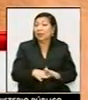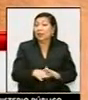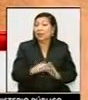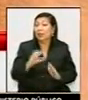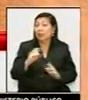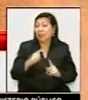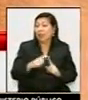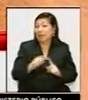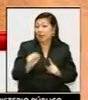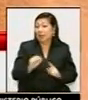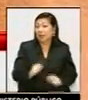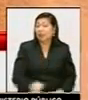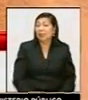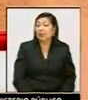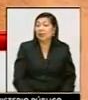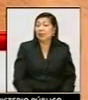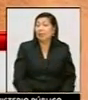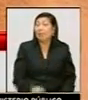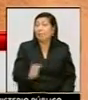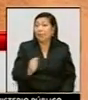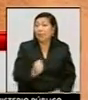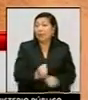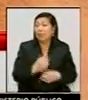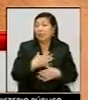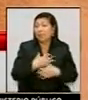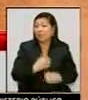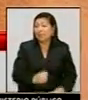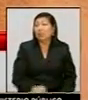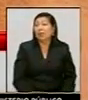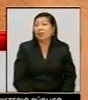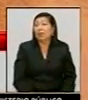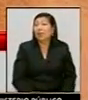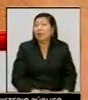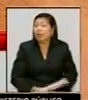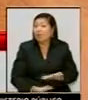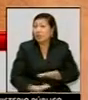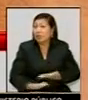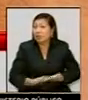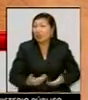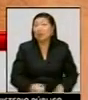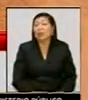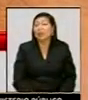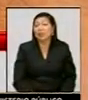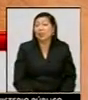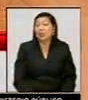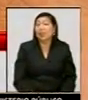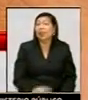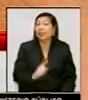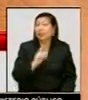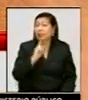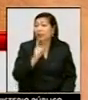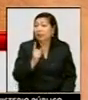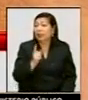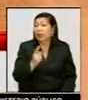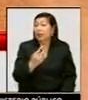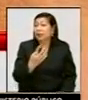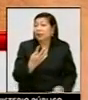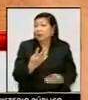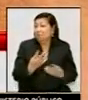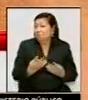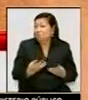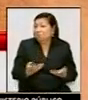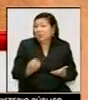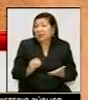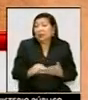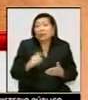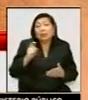CTS, creo, para los trabajadores de salud, está la negociación colectiva, está el REJA. Entonces,